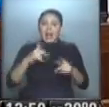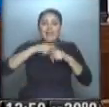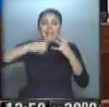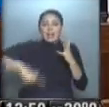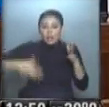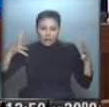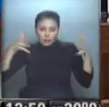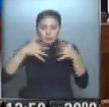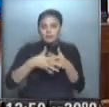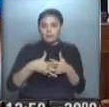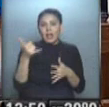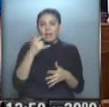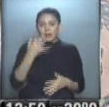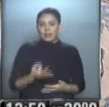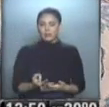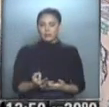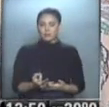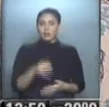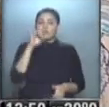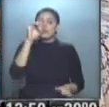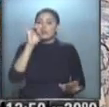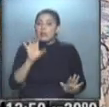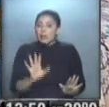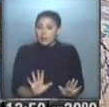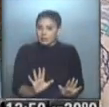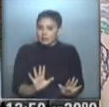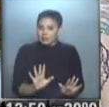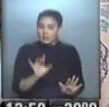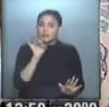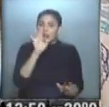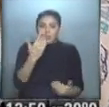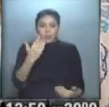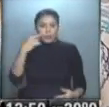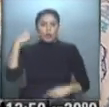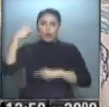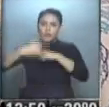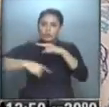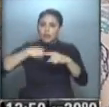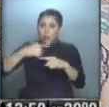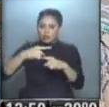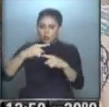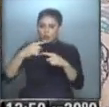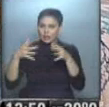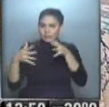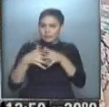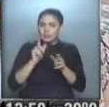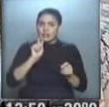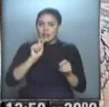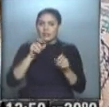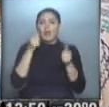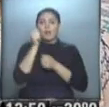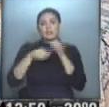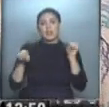tecnológica tiene una realidad, pero la única plataforma que puede llevar adelante esa convergencia hoy es el